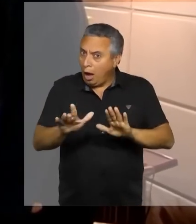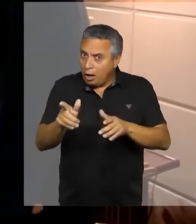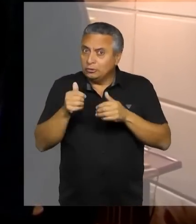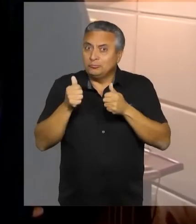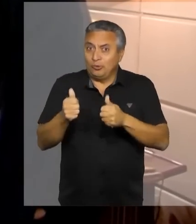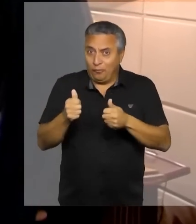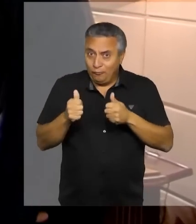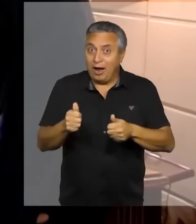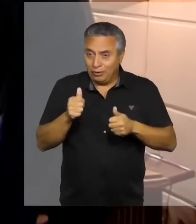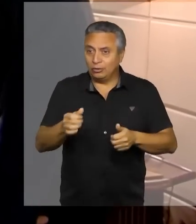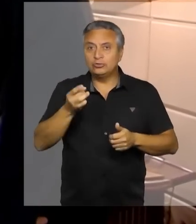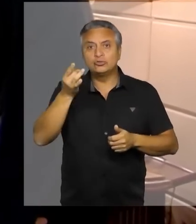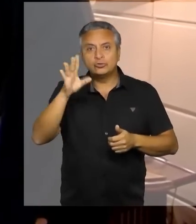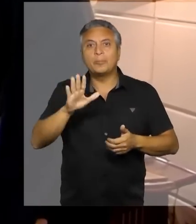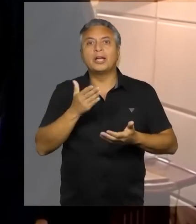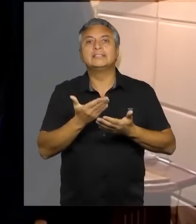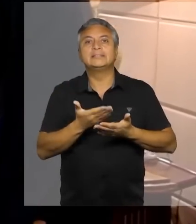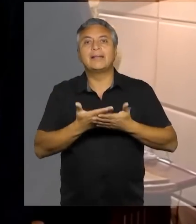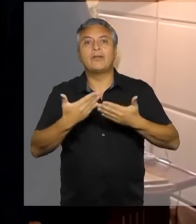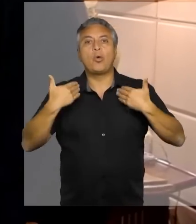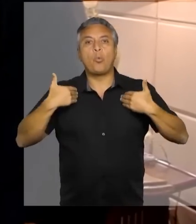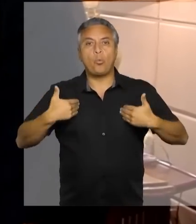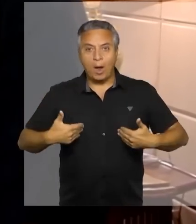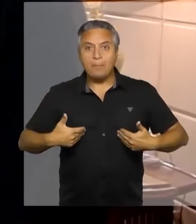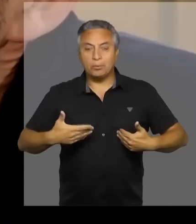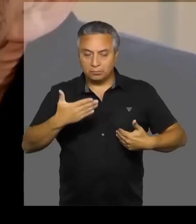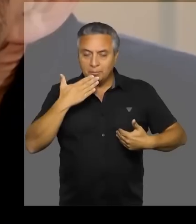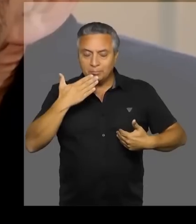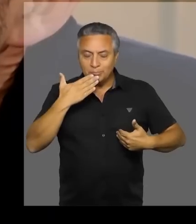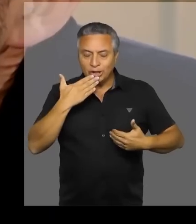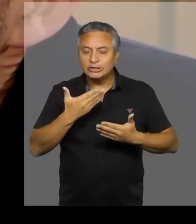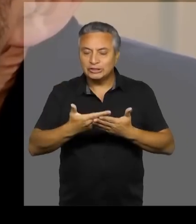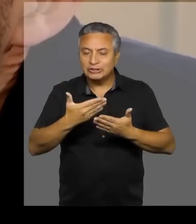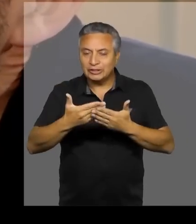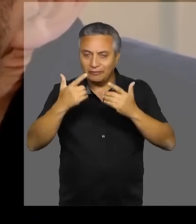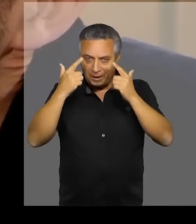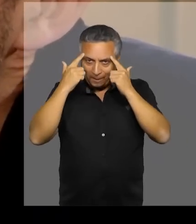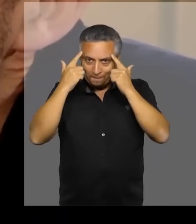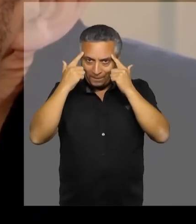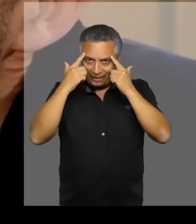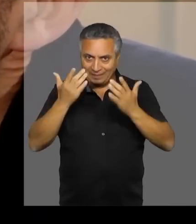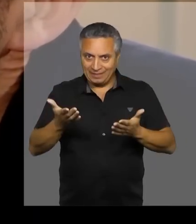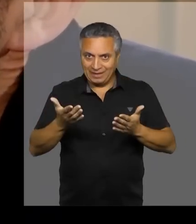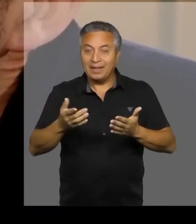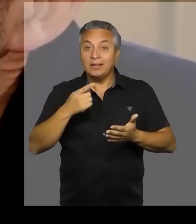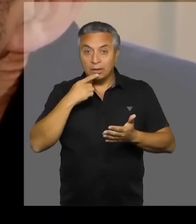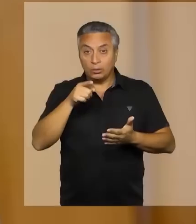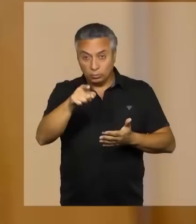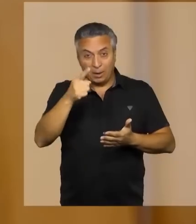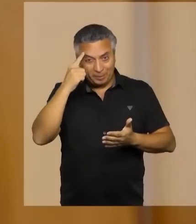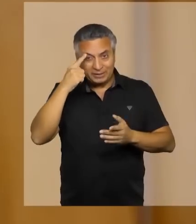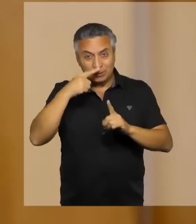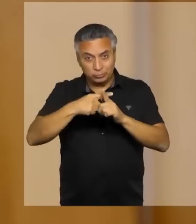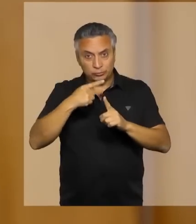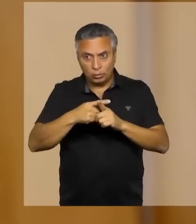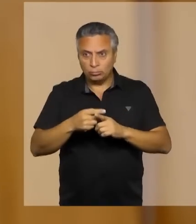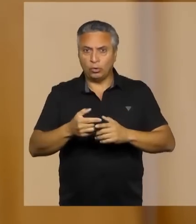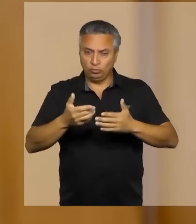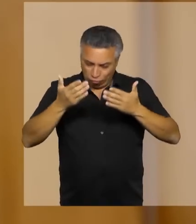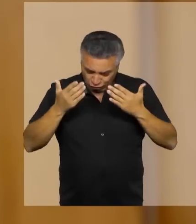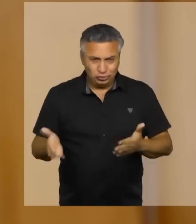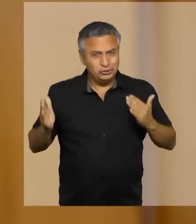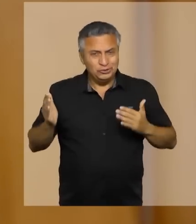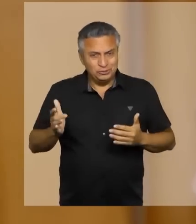no solamente sirve para el cuerpo, sino también para la mente. Sí, ¿usted cree? ¿Y usted cree que es bueno? ¡Claro que bueno,